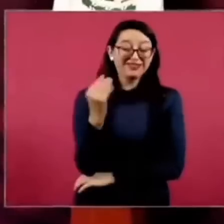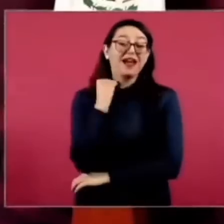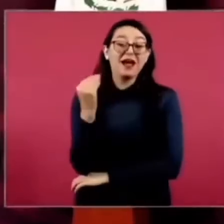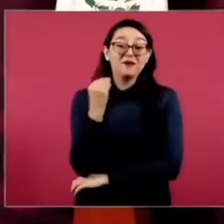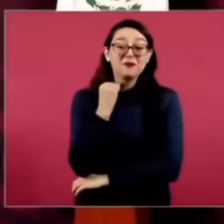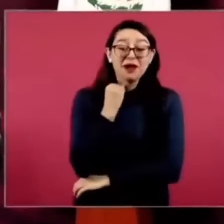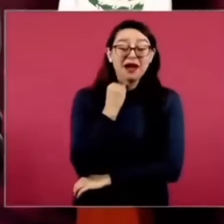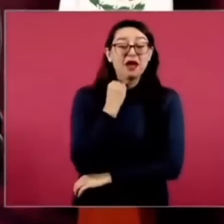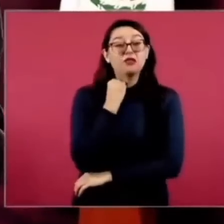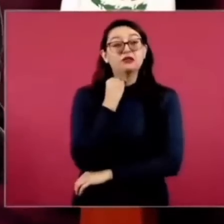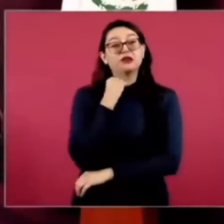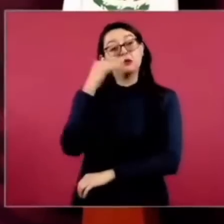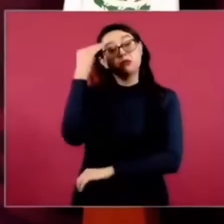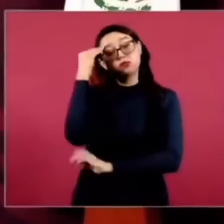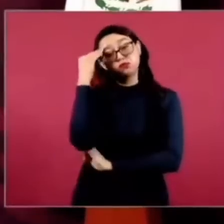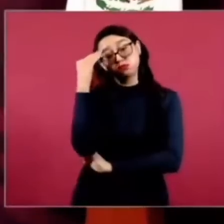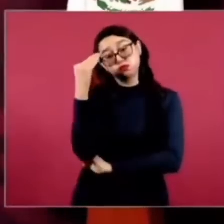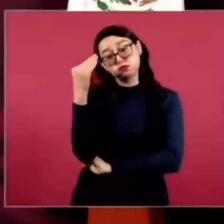resolver